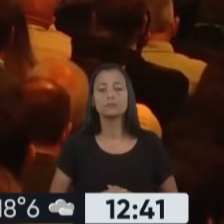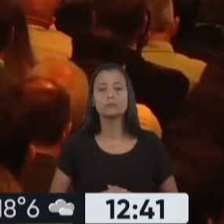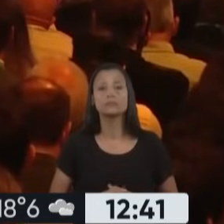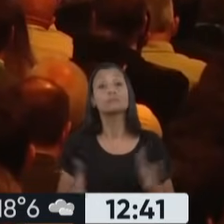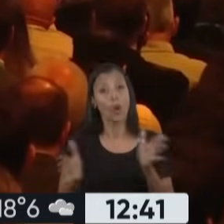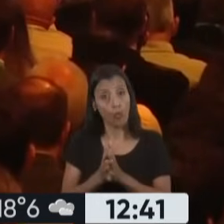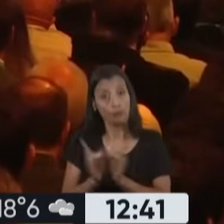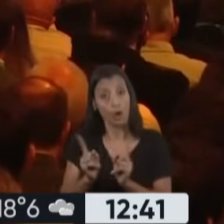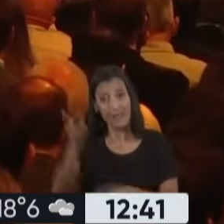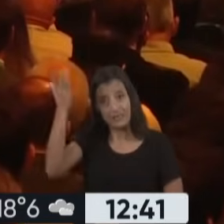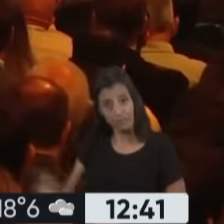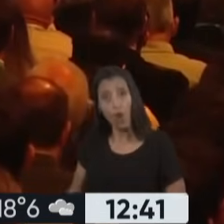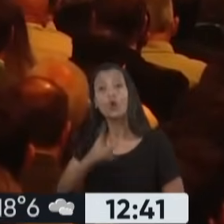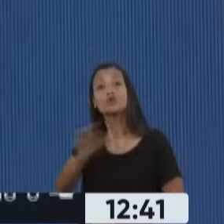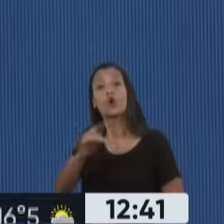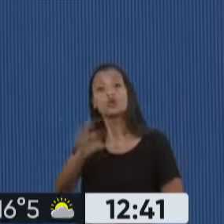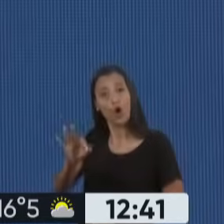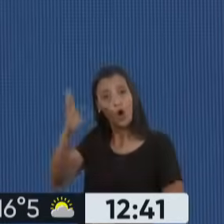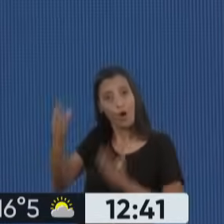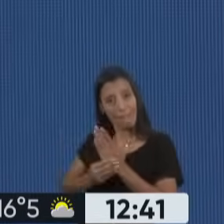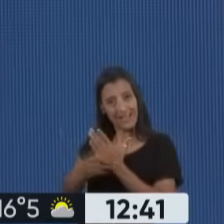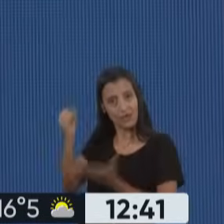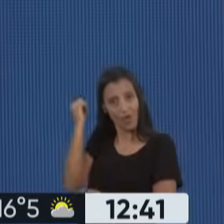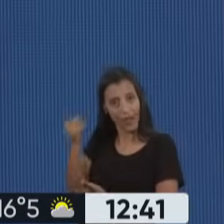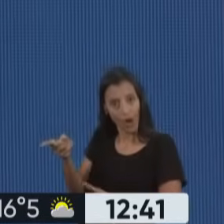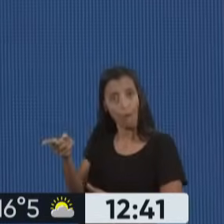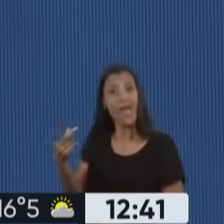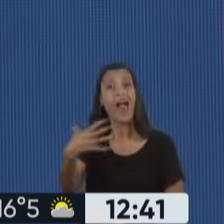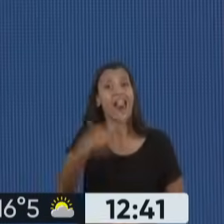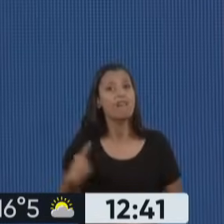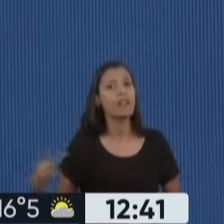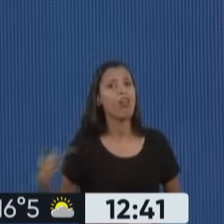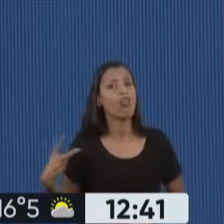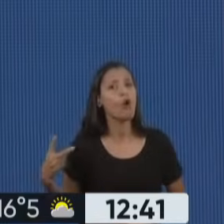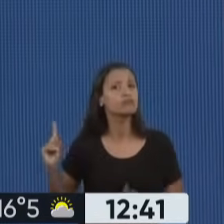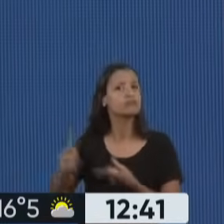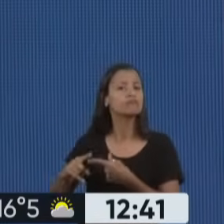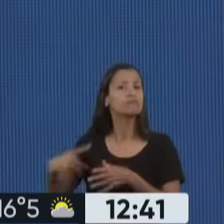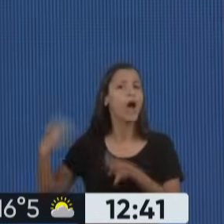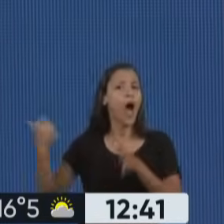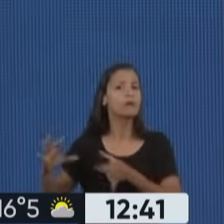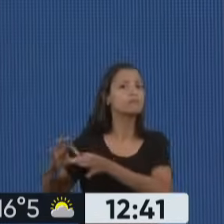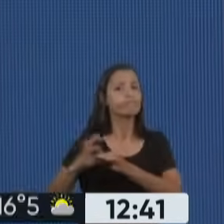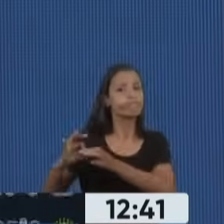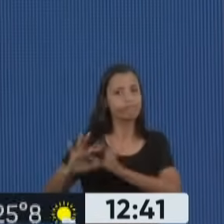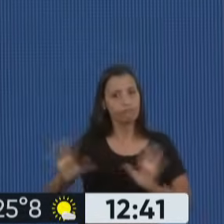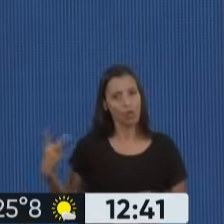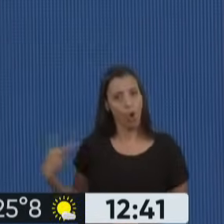con Toto, con quien, sinceramente tenemos una relación simbiótica,